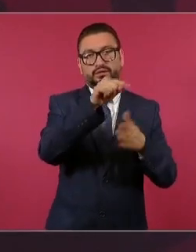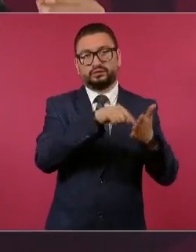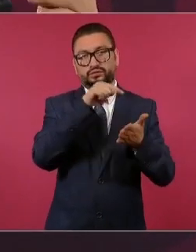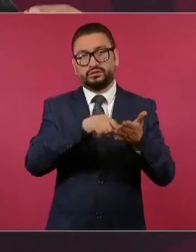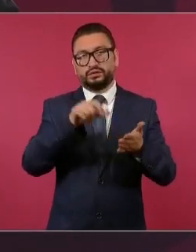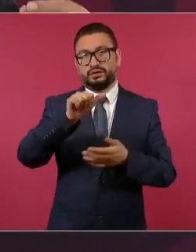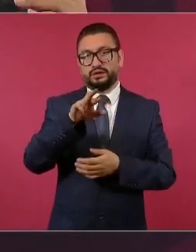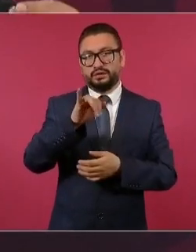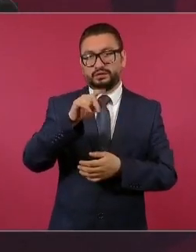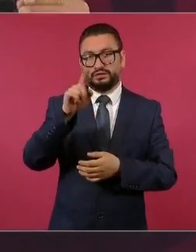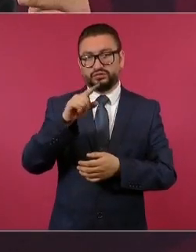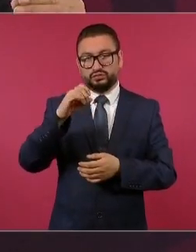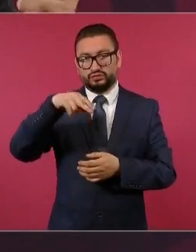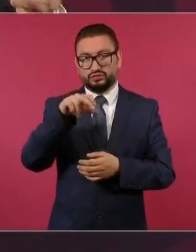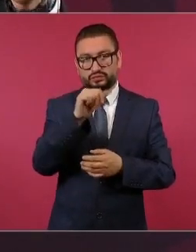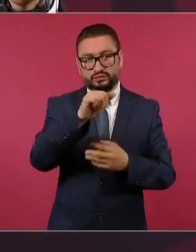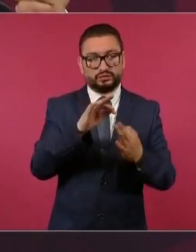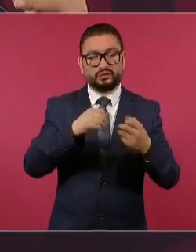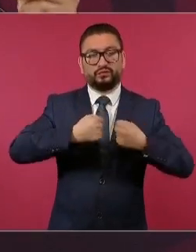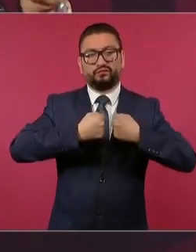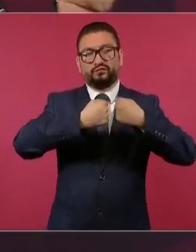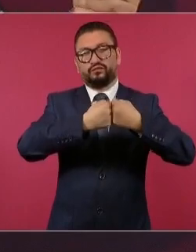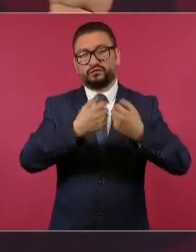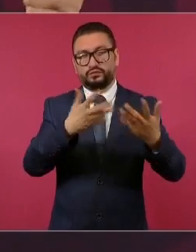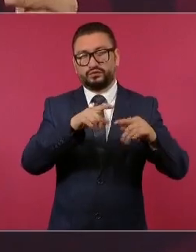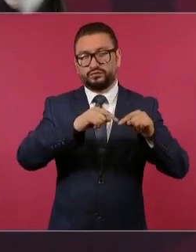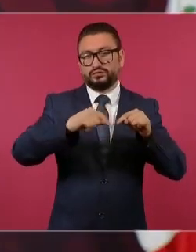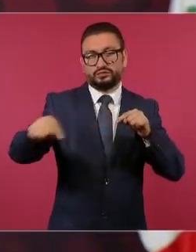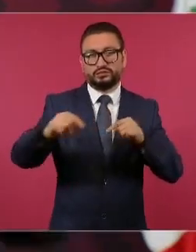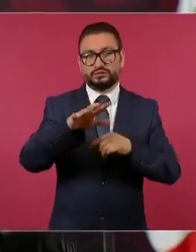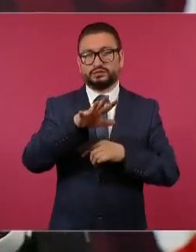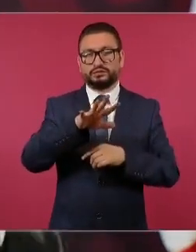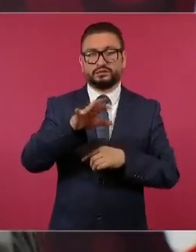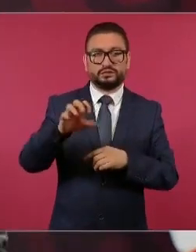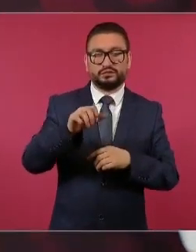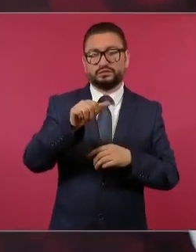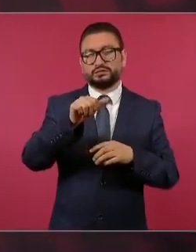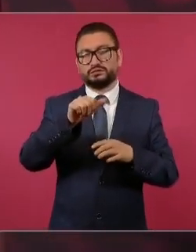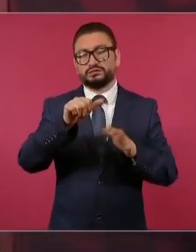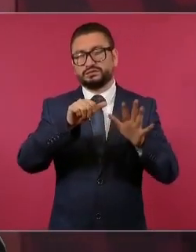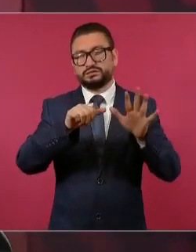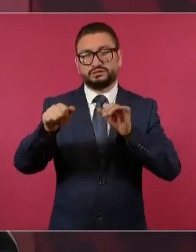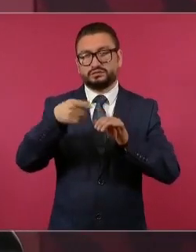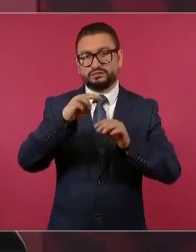que tiene una frontera de 500, 600 kilómetros con Sonora.